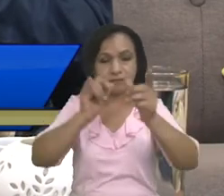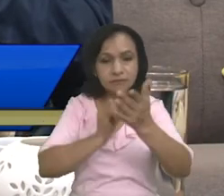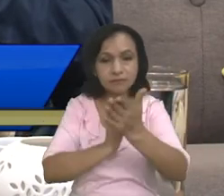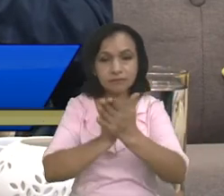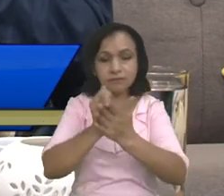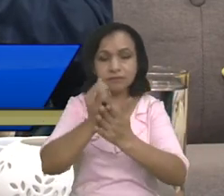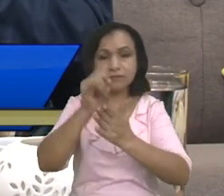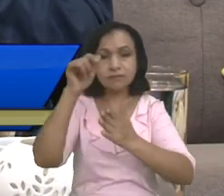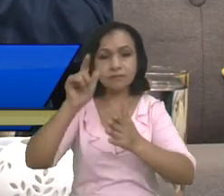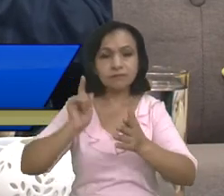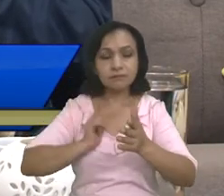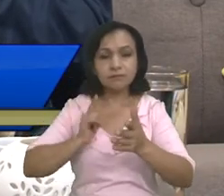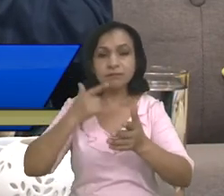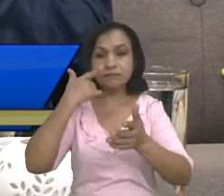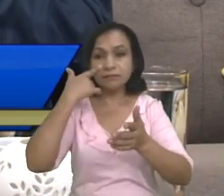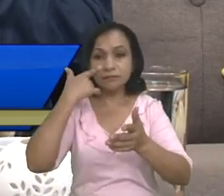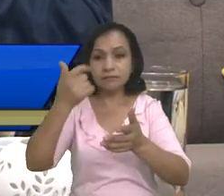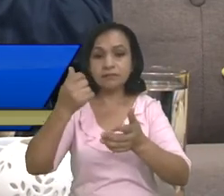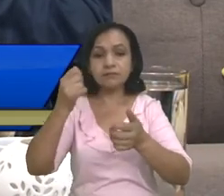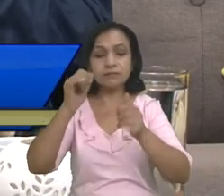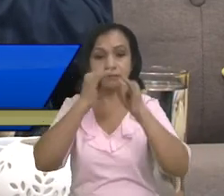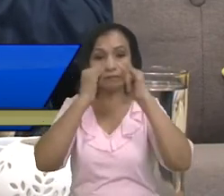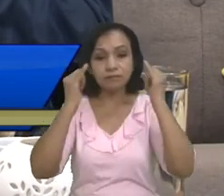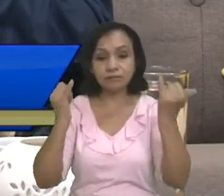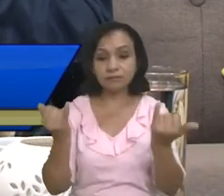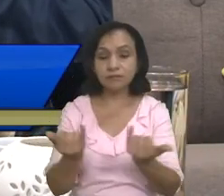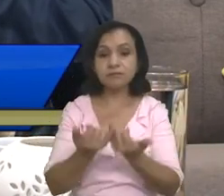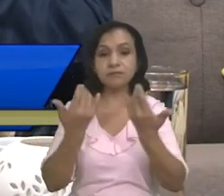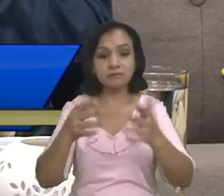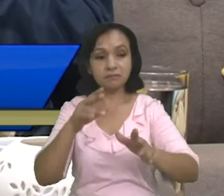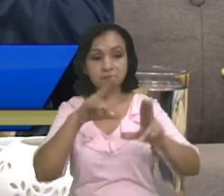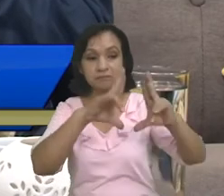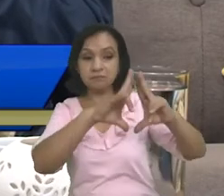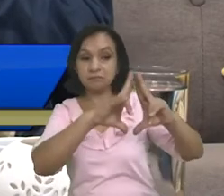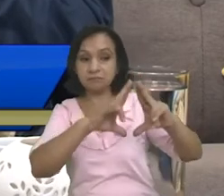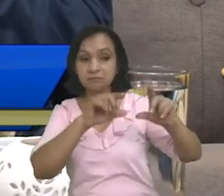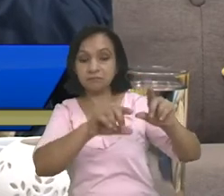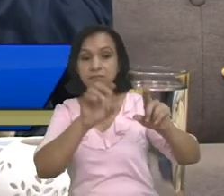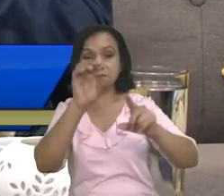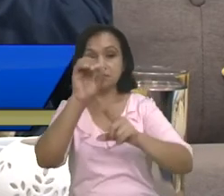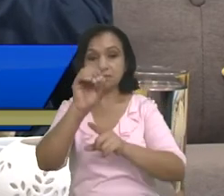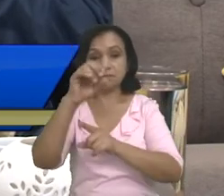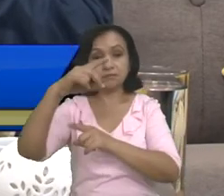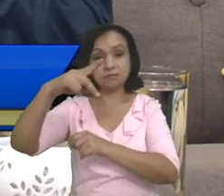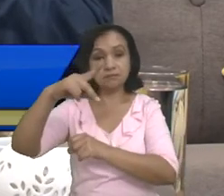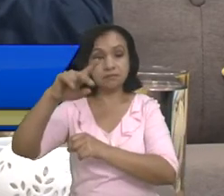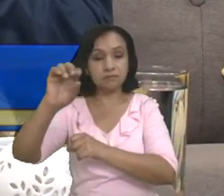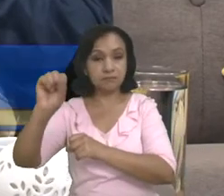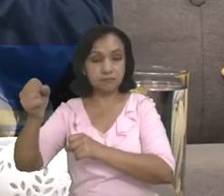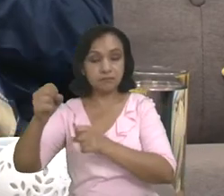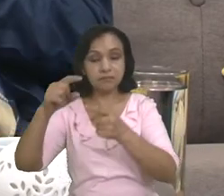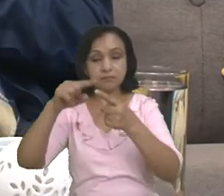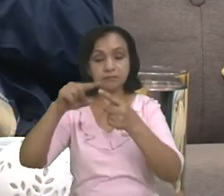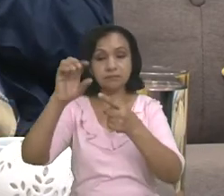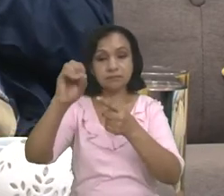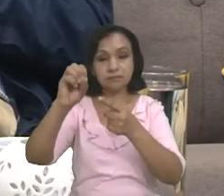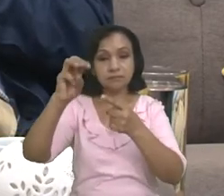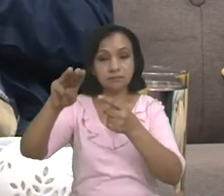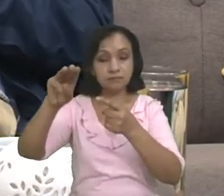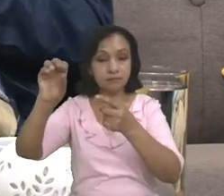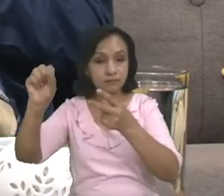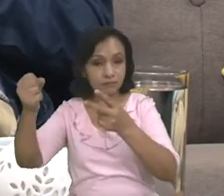tiene reconocimiento a nivel internacional por parte de la organización panamericana de la salud la organización mundial de la salud